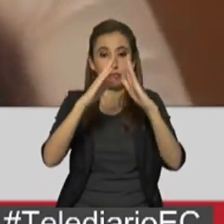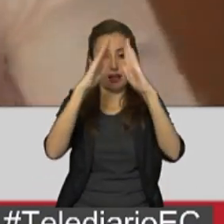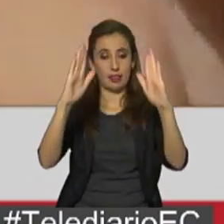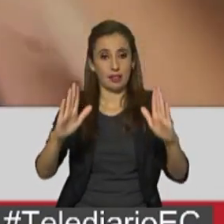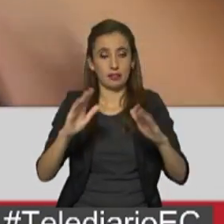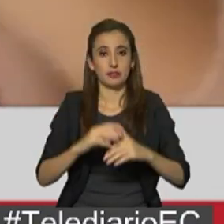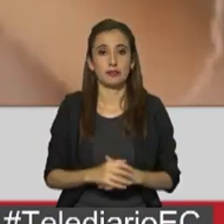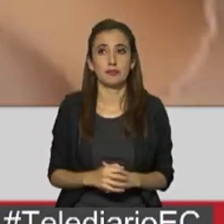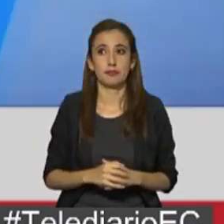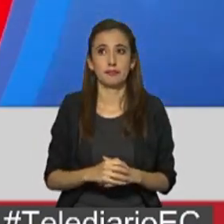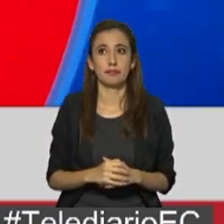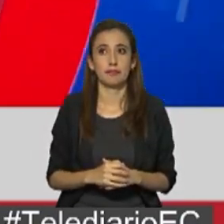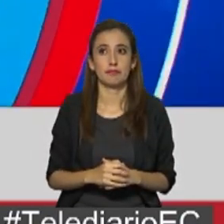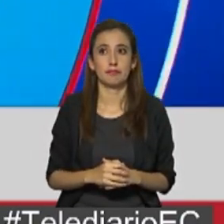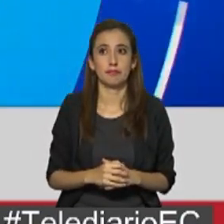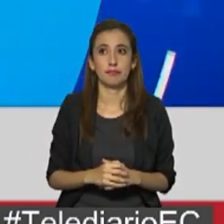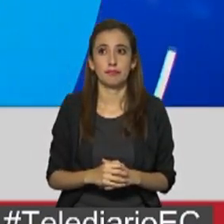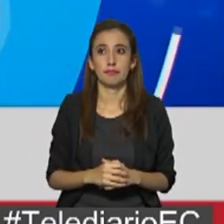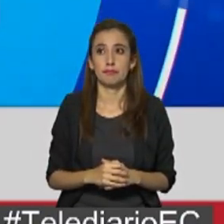pegada